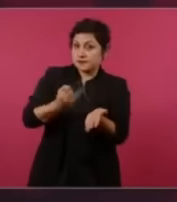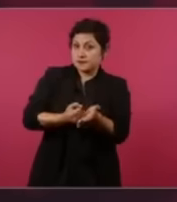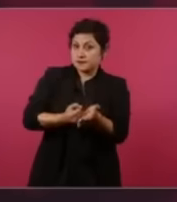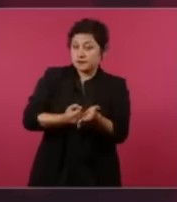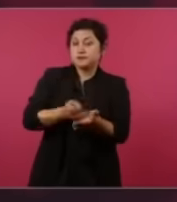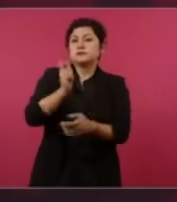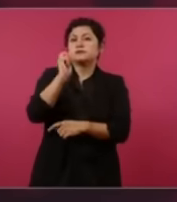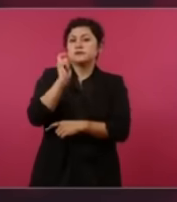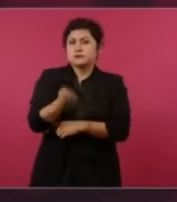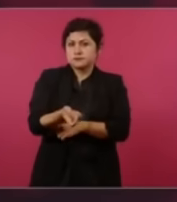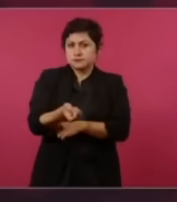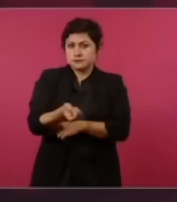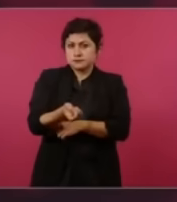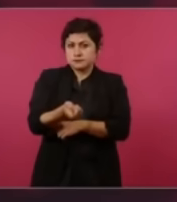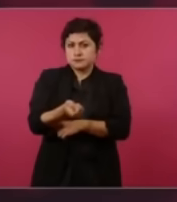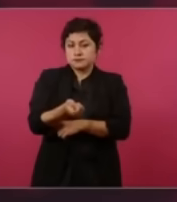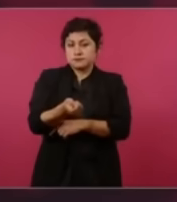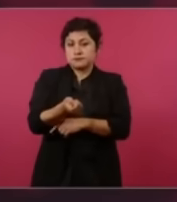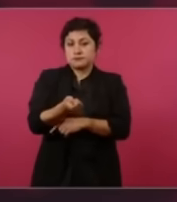a